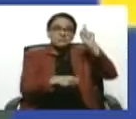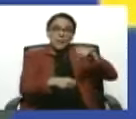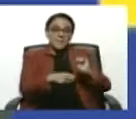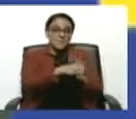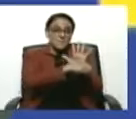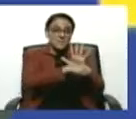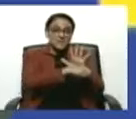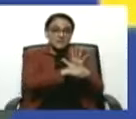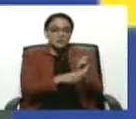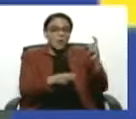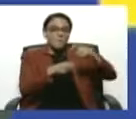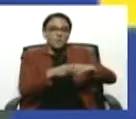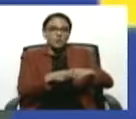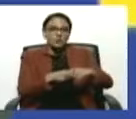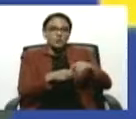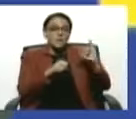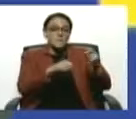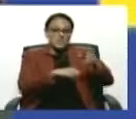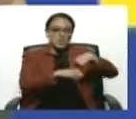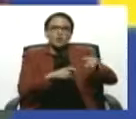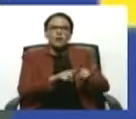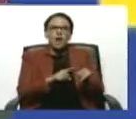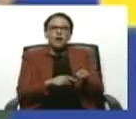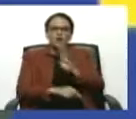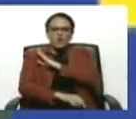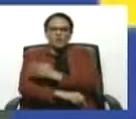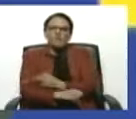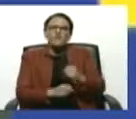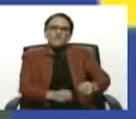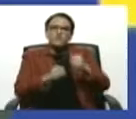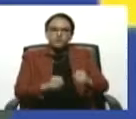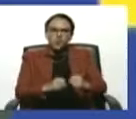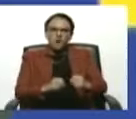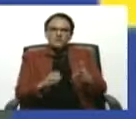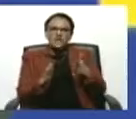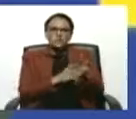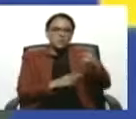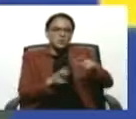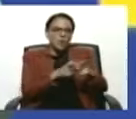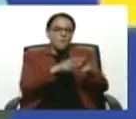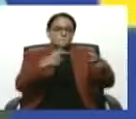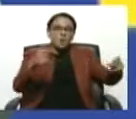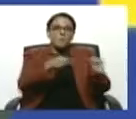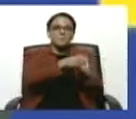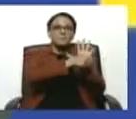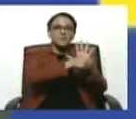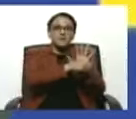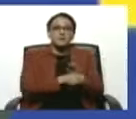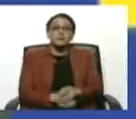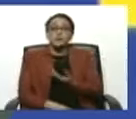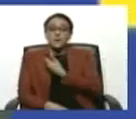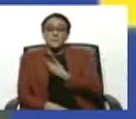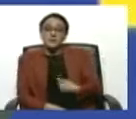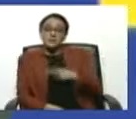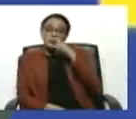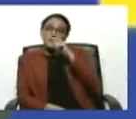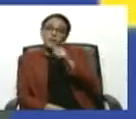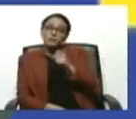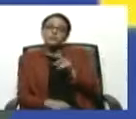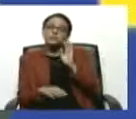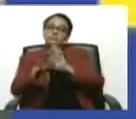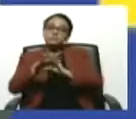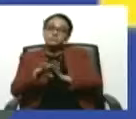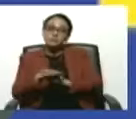ingrese directamente a los BRICS, van a duplicar sus reservas energéticas. Y el presidente Maduro ha dicho, las